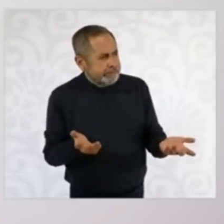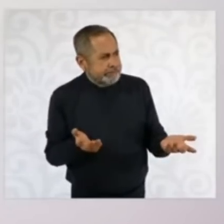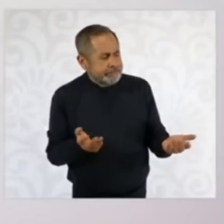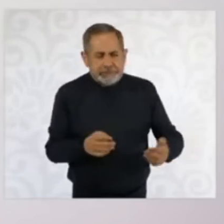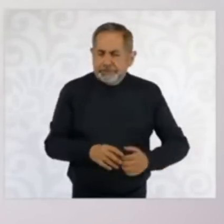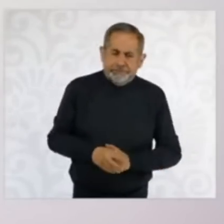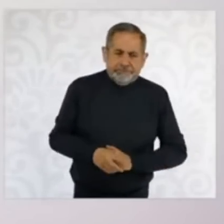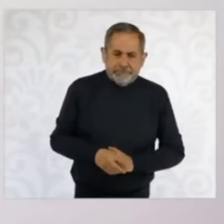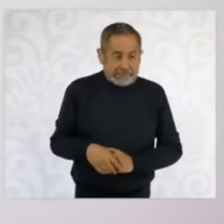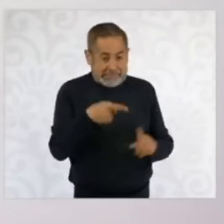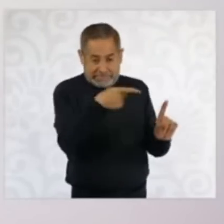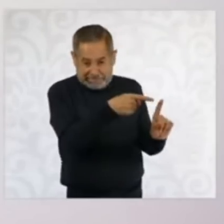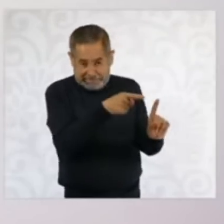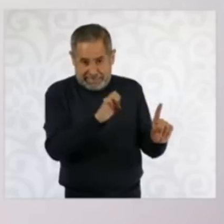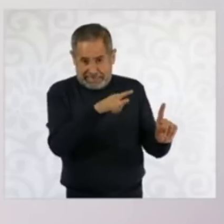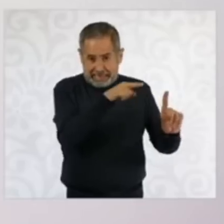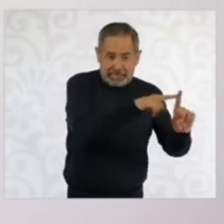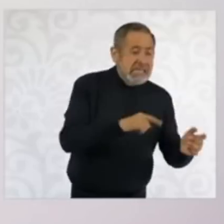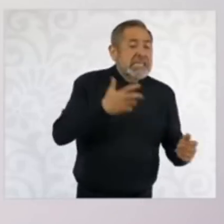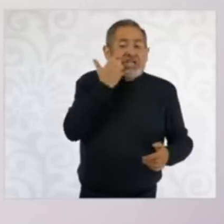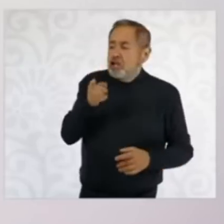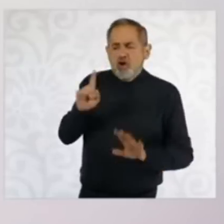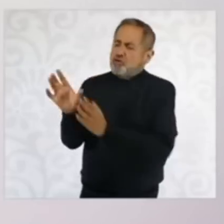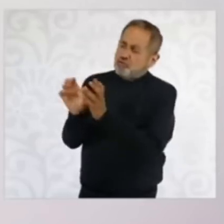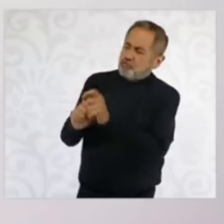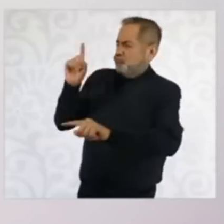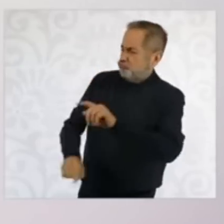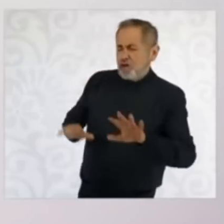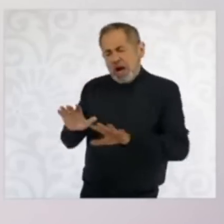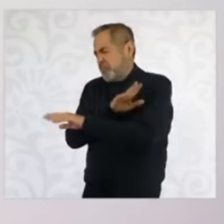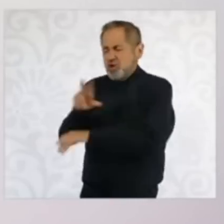Entonces, esta persona quiere poner en duda la reforma constitucional.